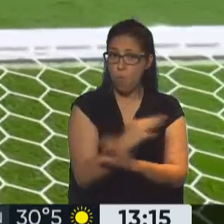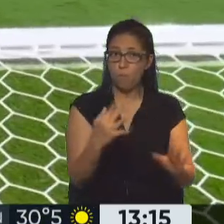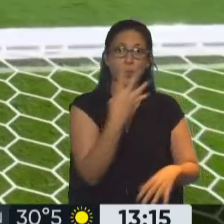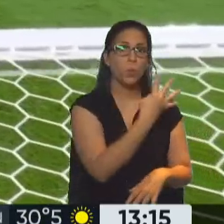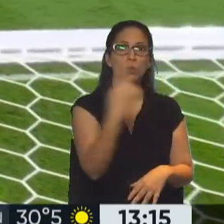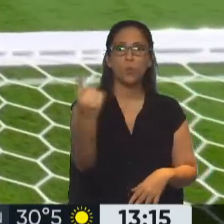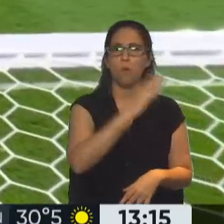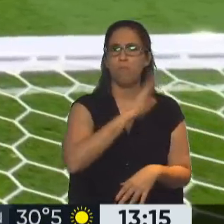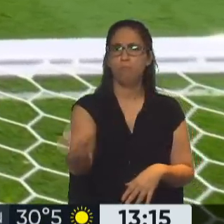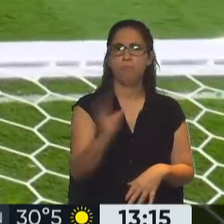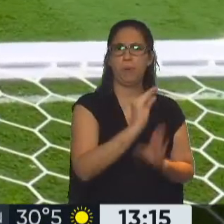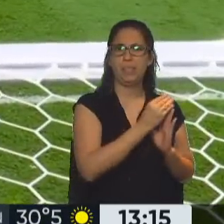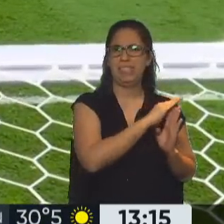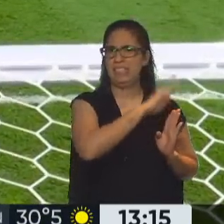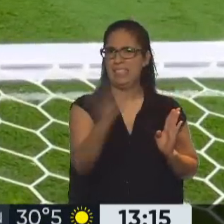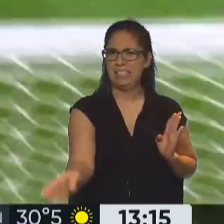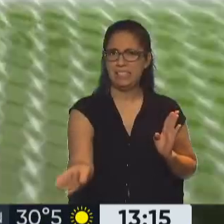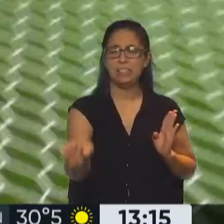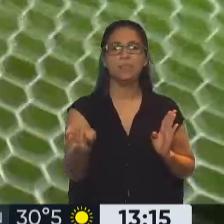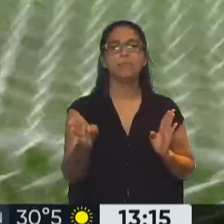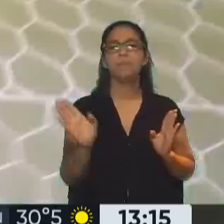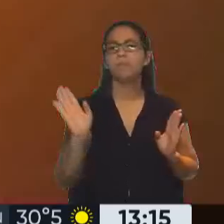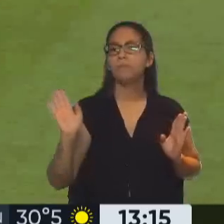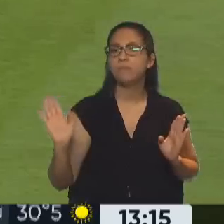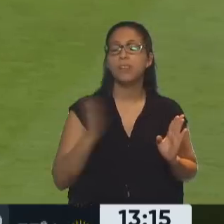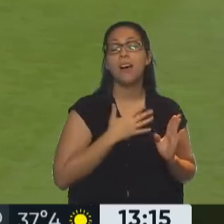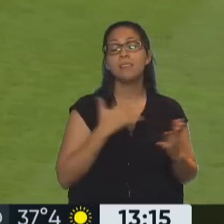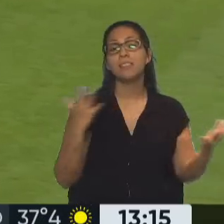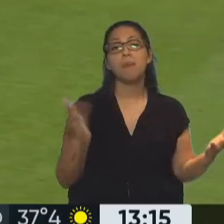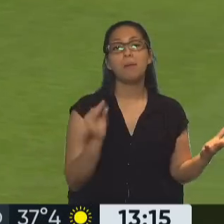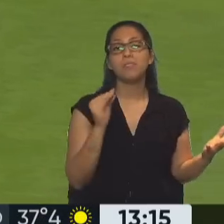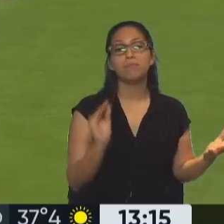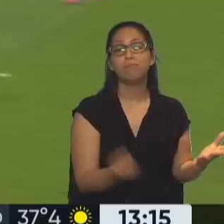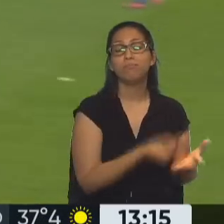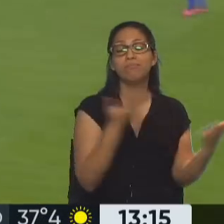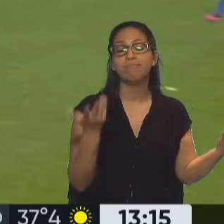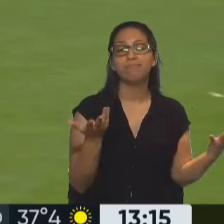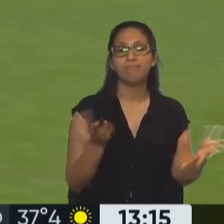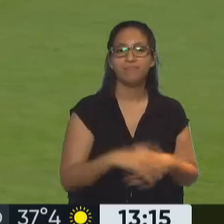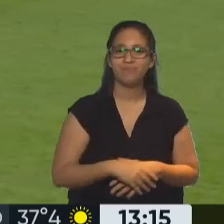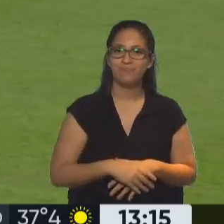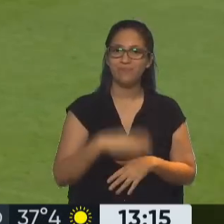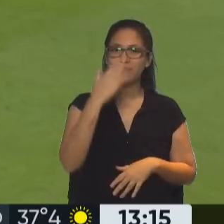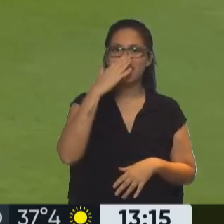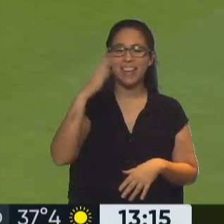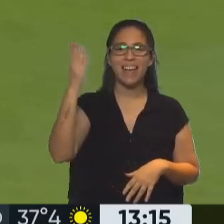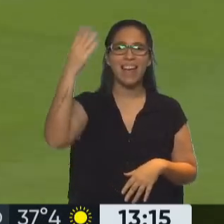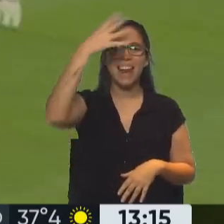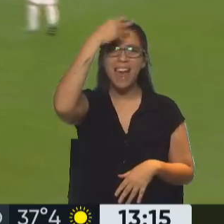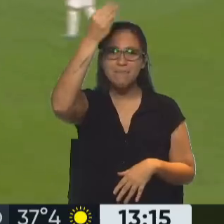la goleada de Brasil, que parecía ser candidato. Qué lástima, se quedó en el camino. Y el último, el de Neymar,